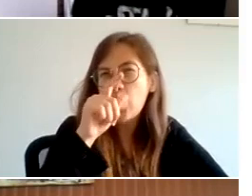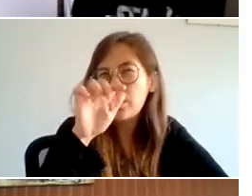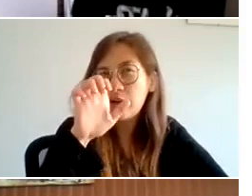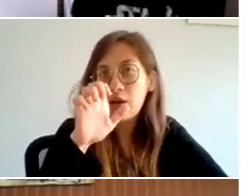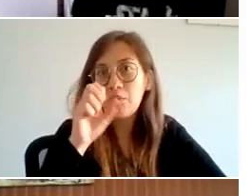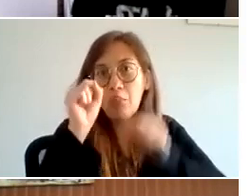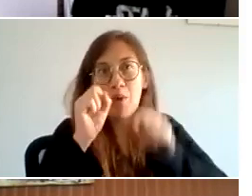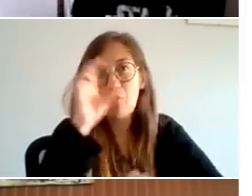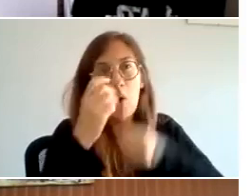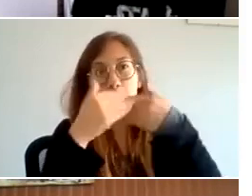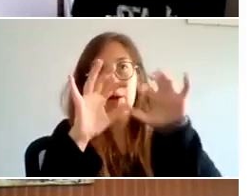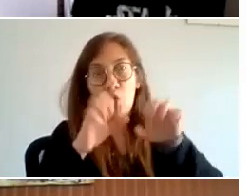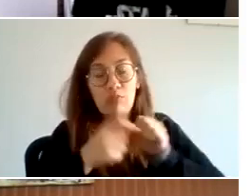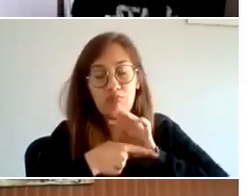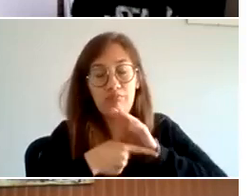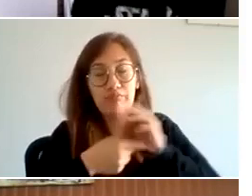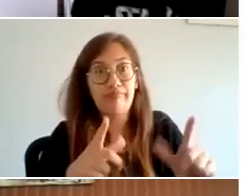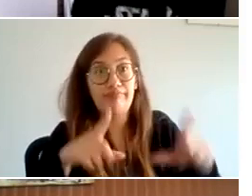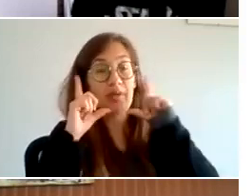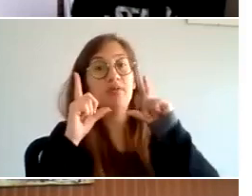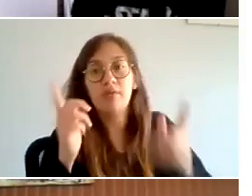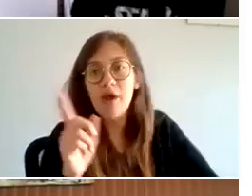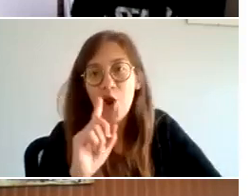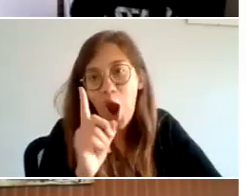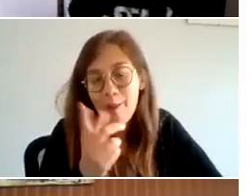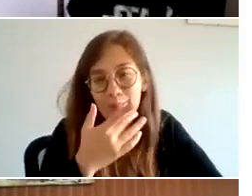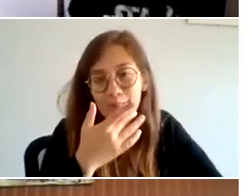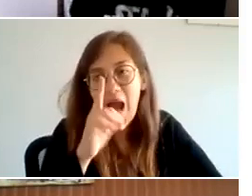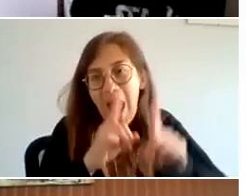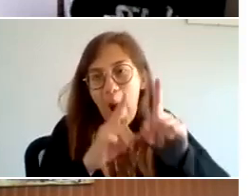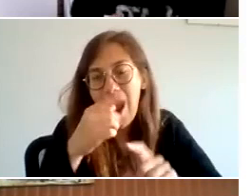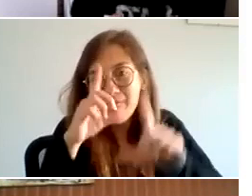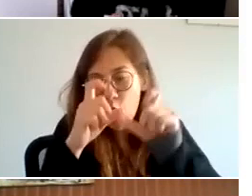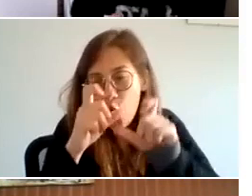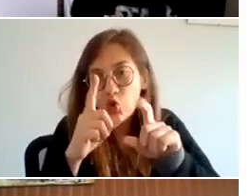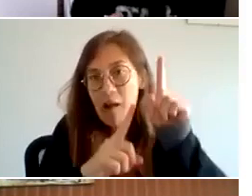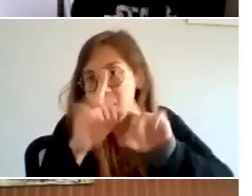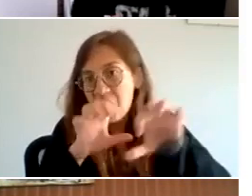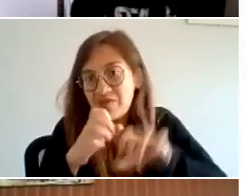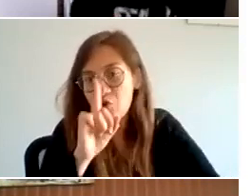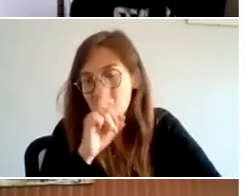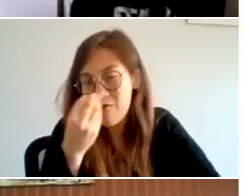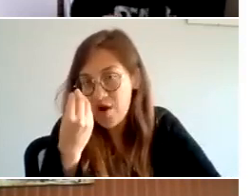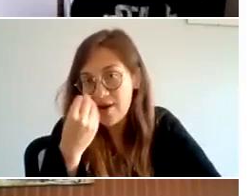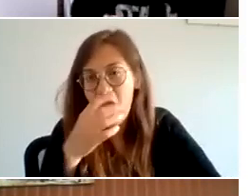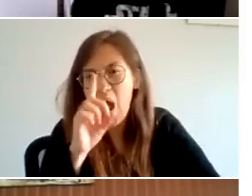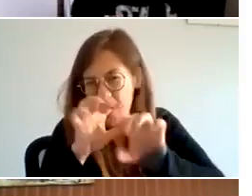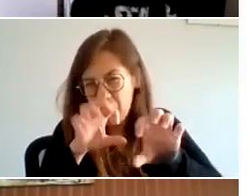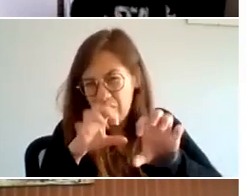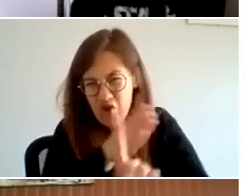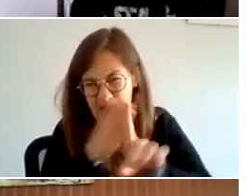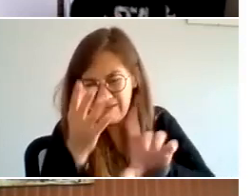por ejemplo, imágenes que pueden ser inapropiadas por la violencia,